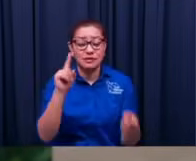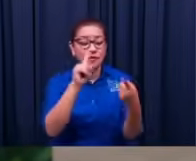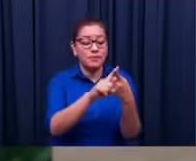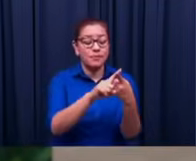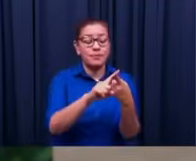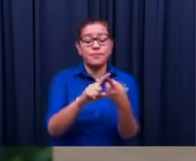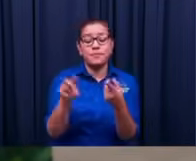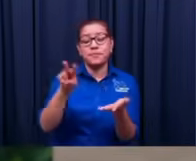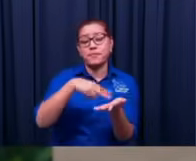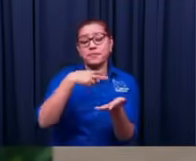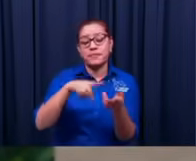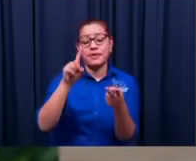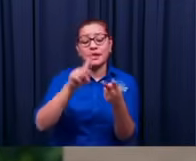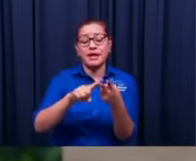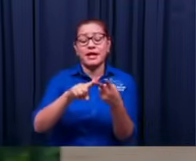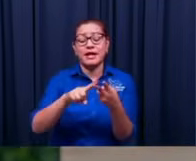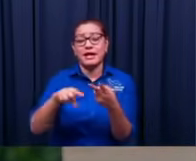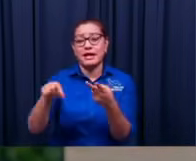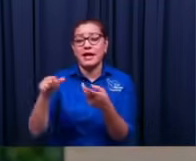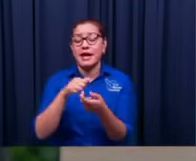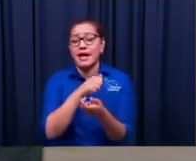danza, otro en alabanza y otro en sonido.